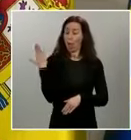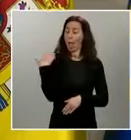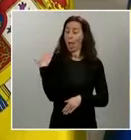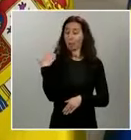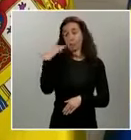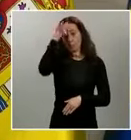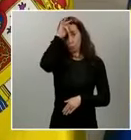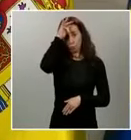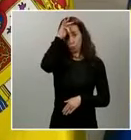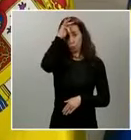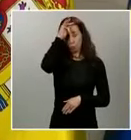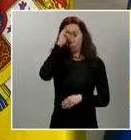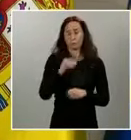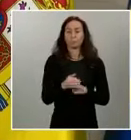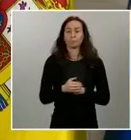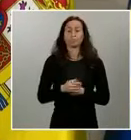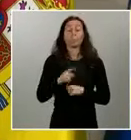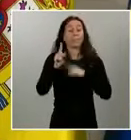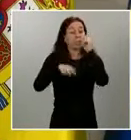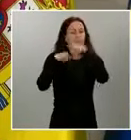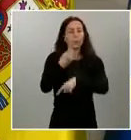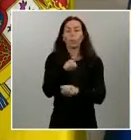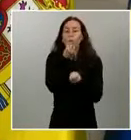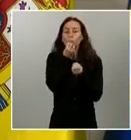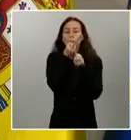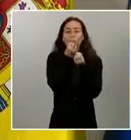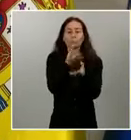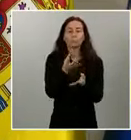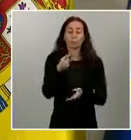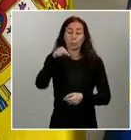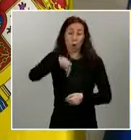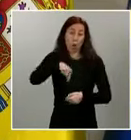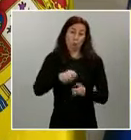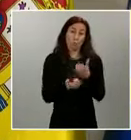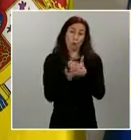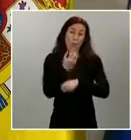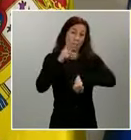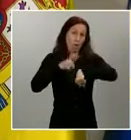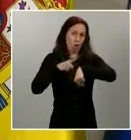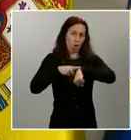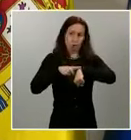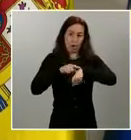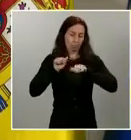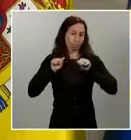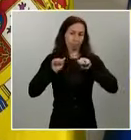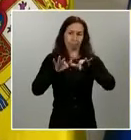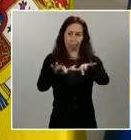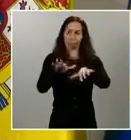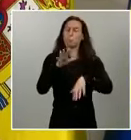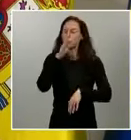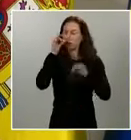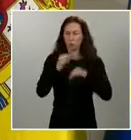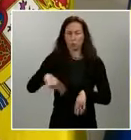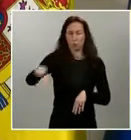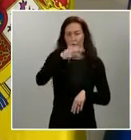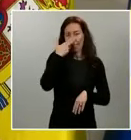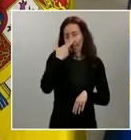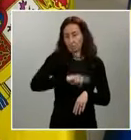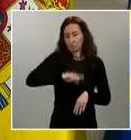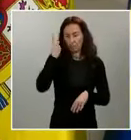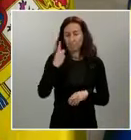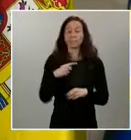para centrarme luego en el desarrollo de la hora punta de esta mañana, que es la cuestión que sin duda suscita más interés. Las cifras de movilidad en el